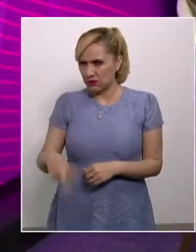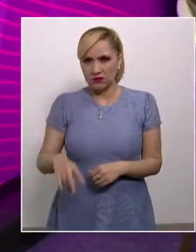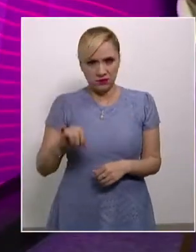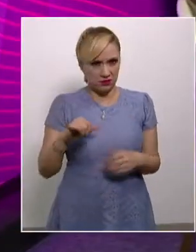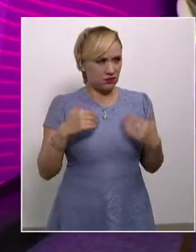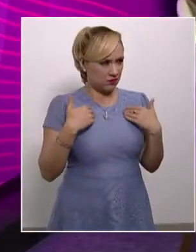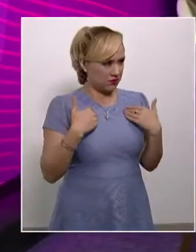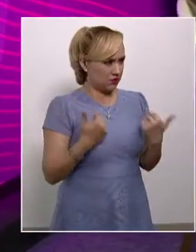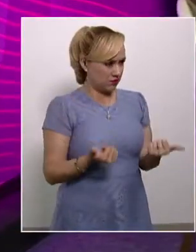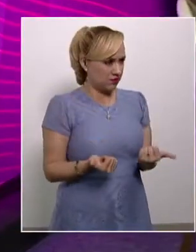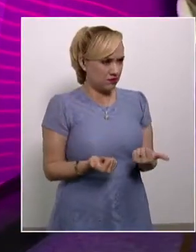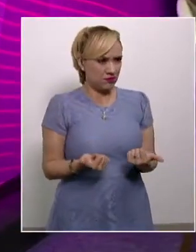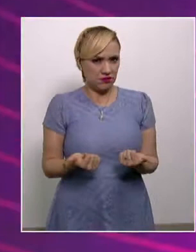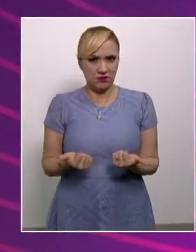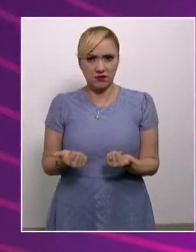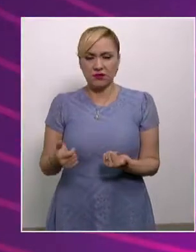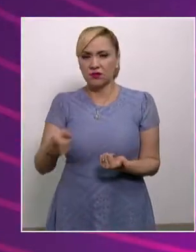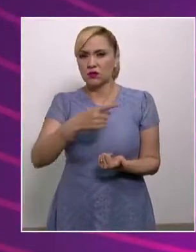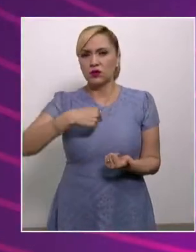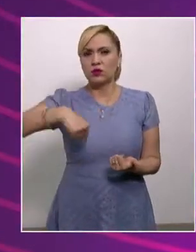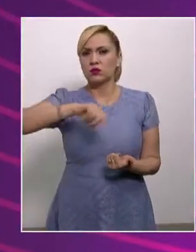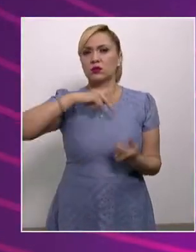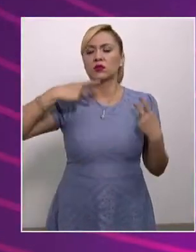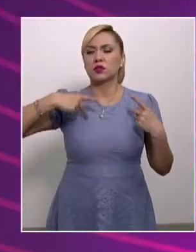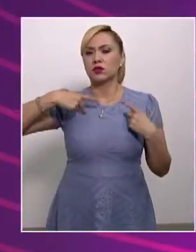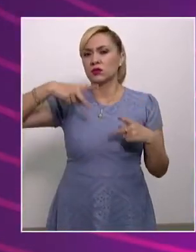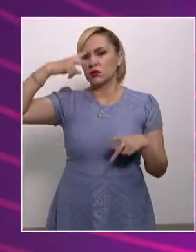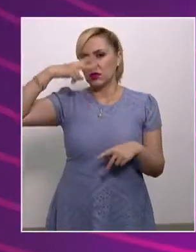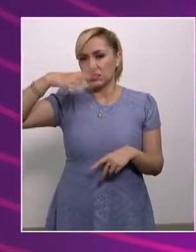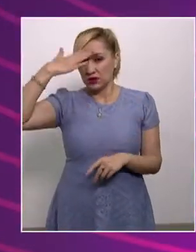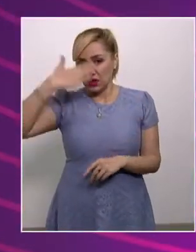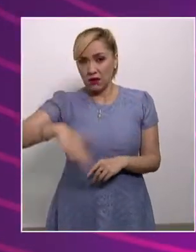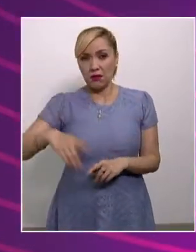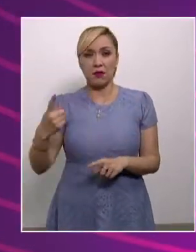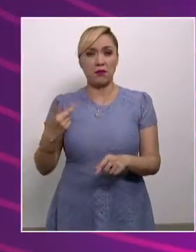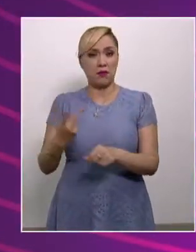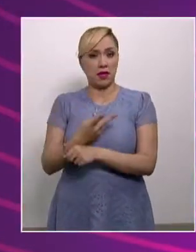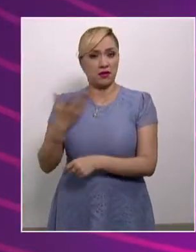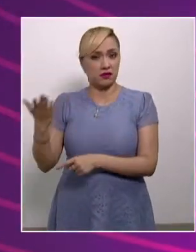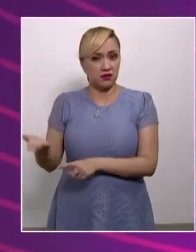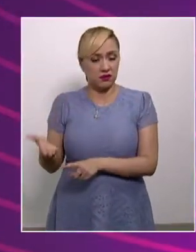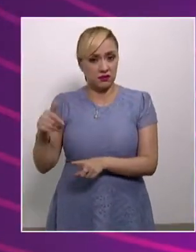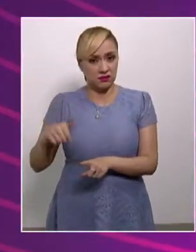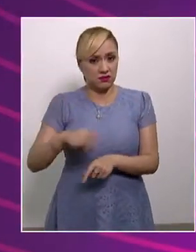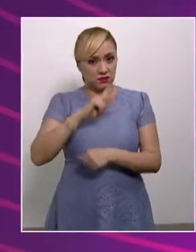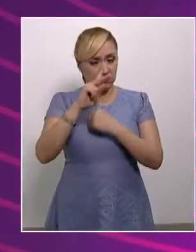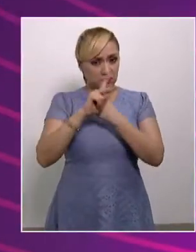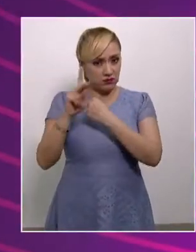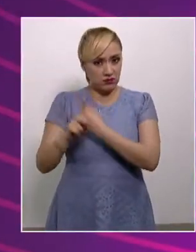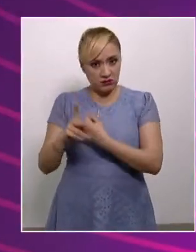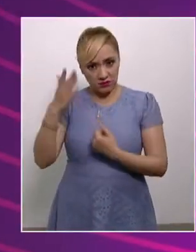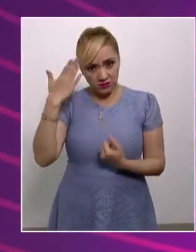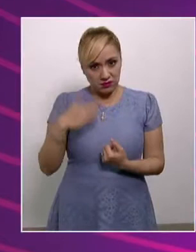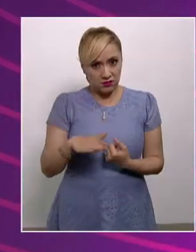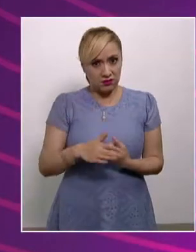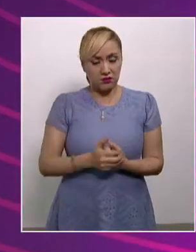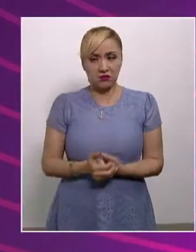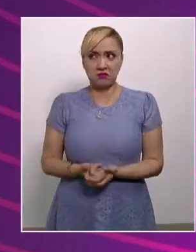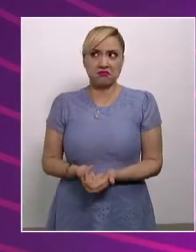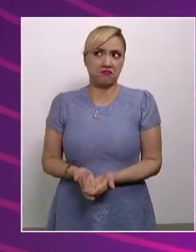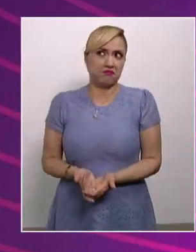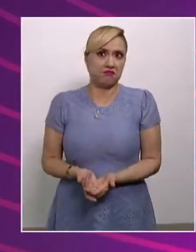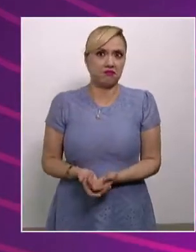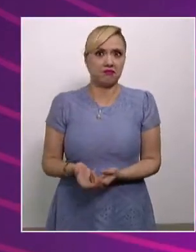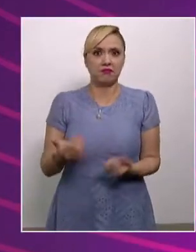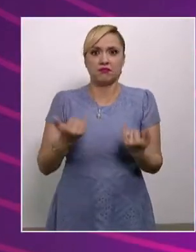decir, ¿qué tanto los mexicanos tenemos conocimiento de lo que está ocurriendo en nuestros países vecinos, ¿no? Porque